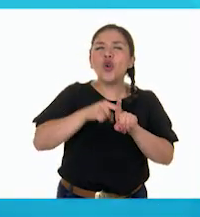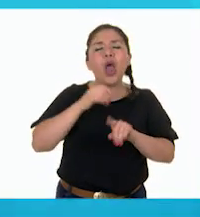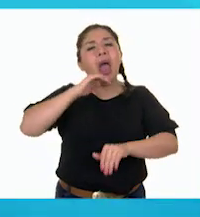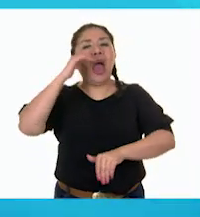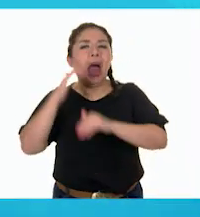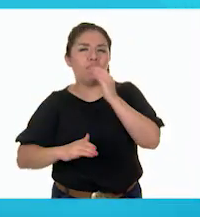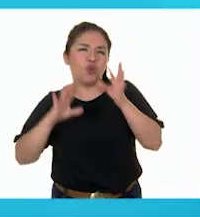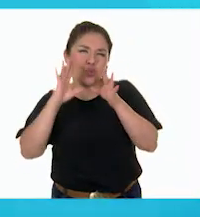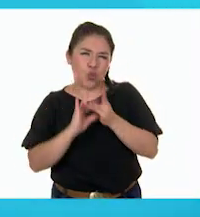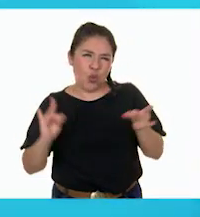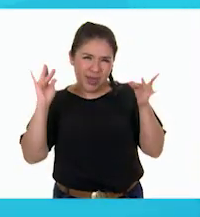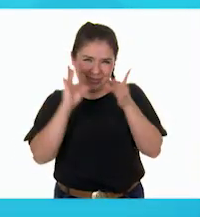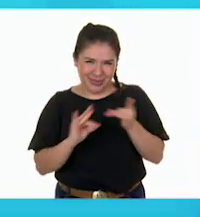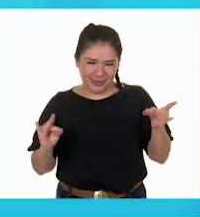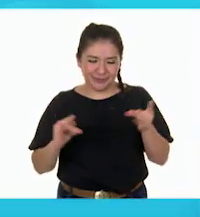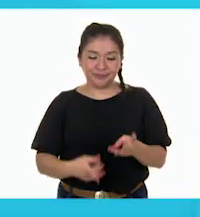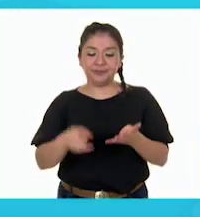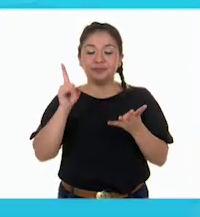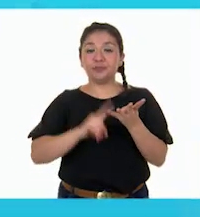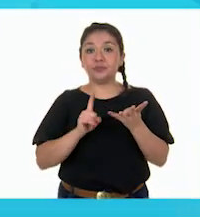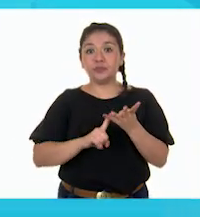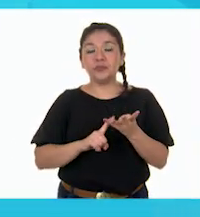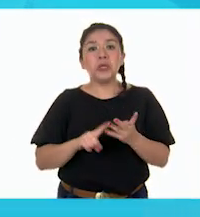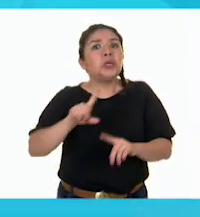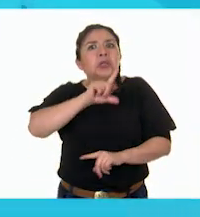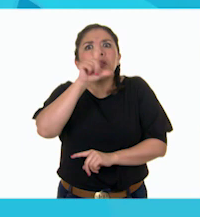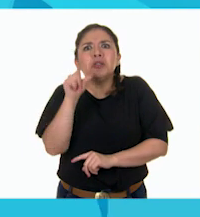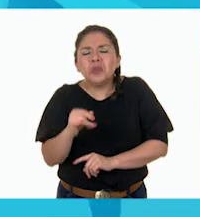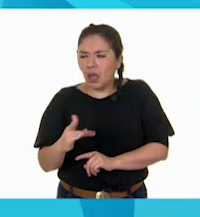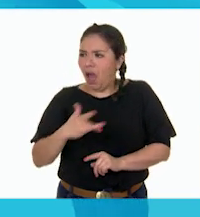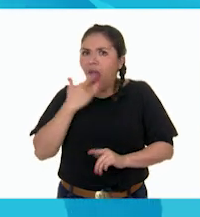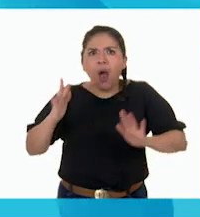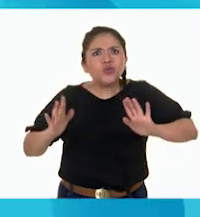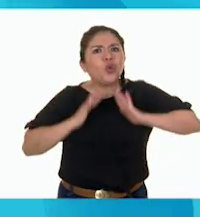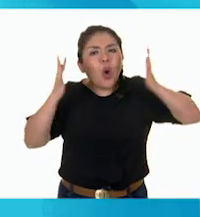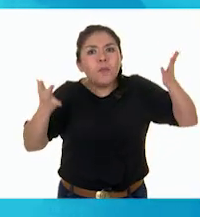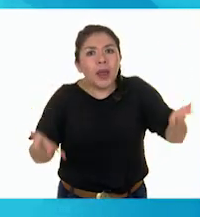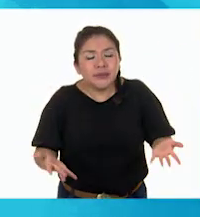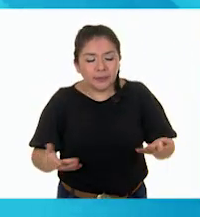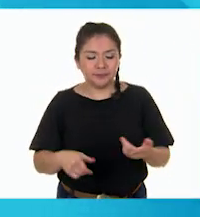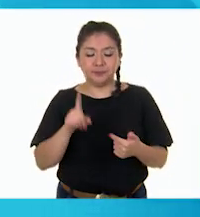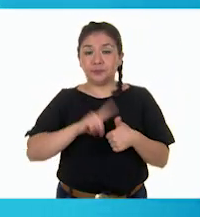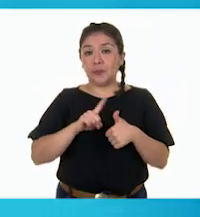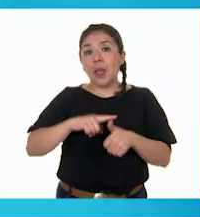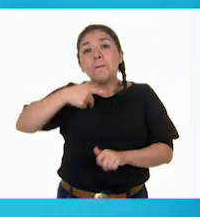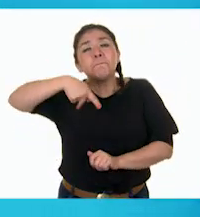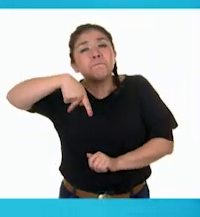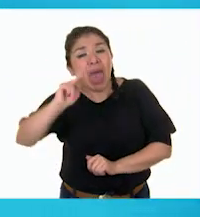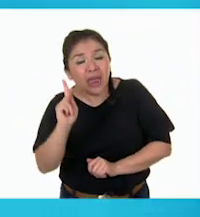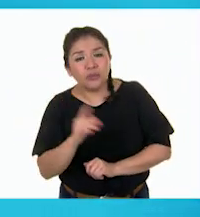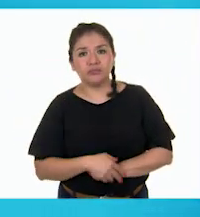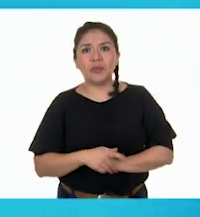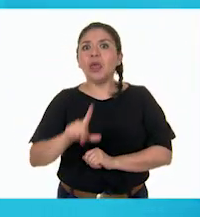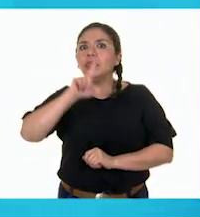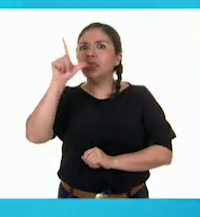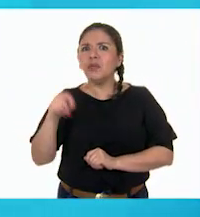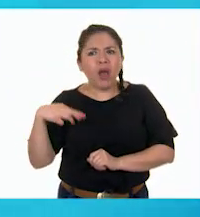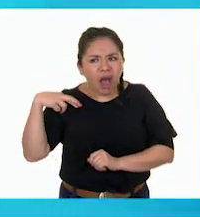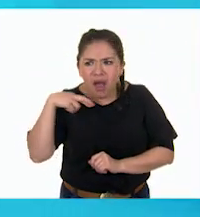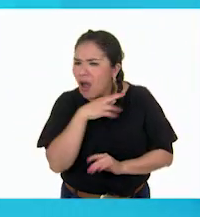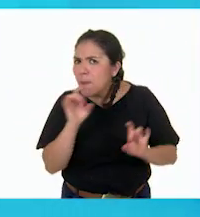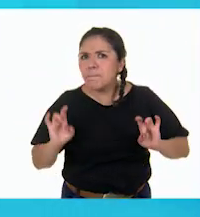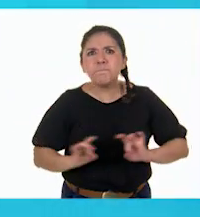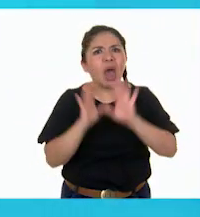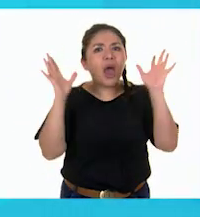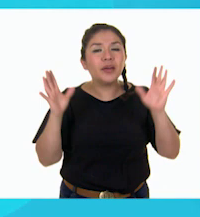este cuento se ha acabado. Ajá. Cuando menos lo esperaba. Sí. Pero, cuando de repente.